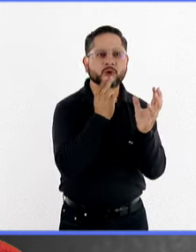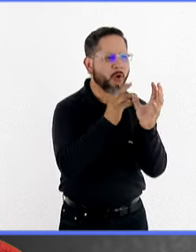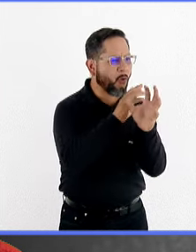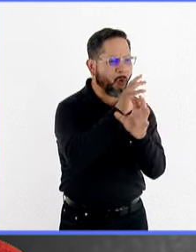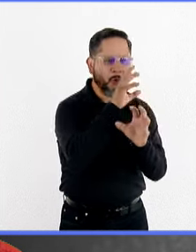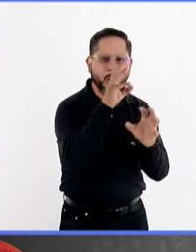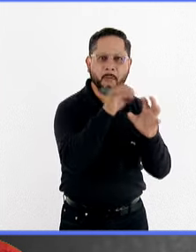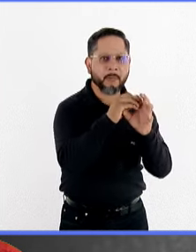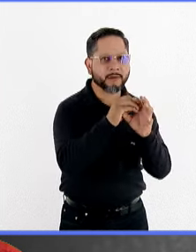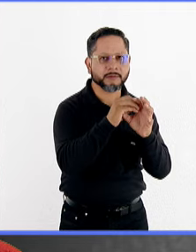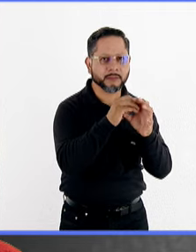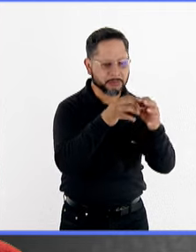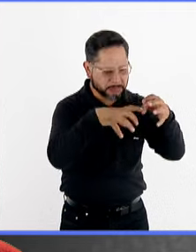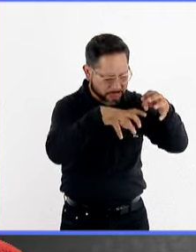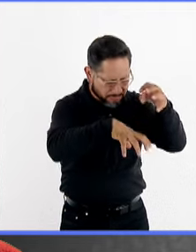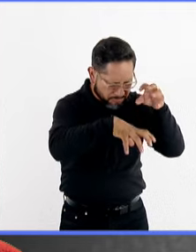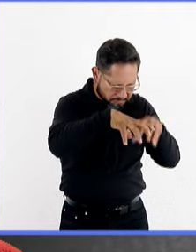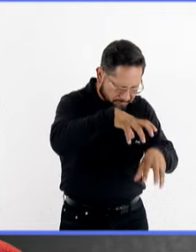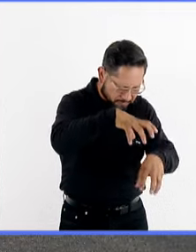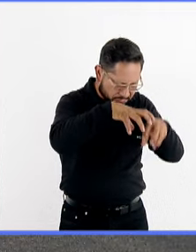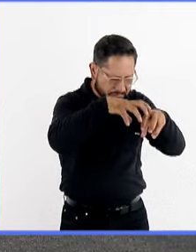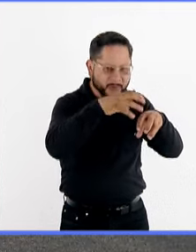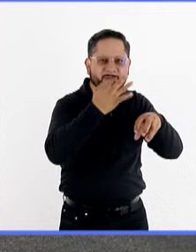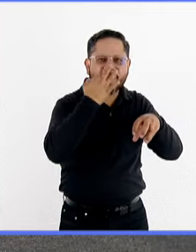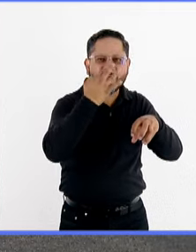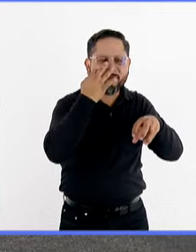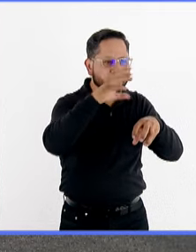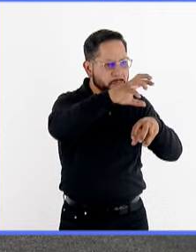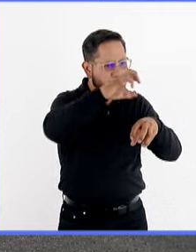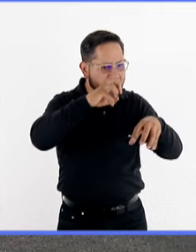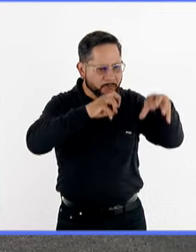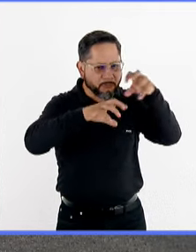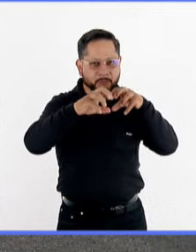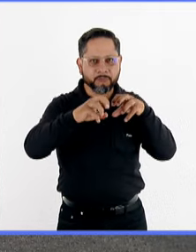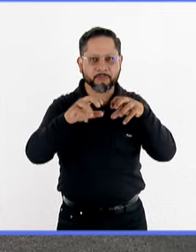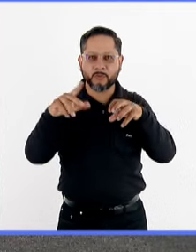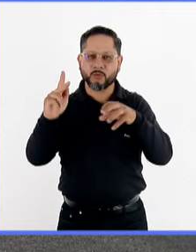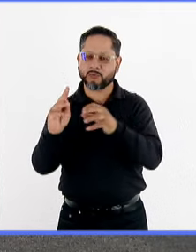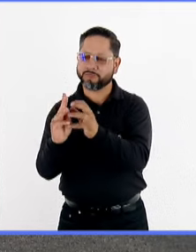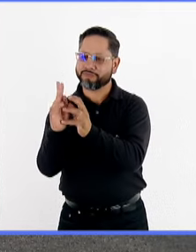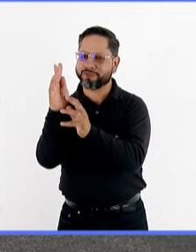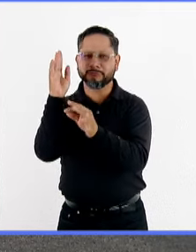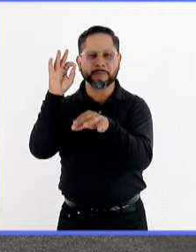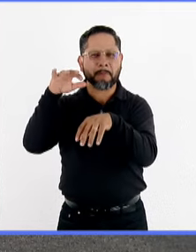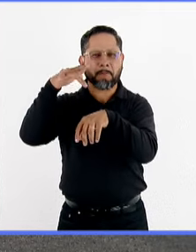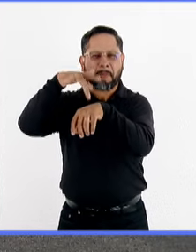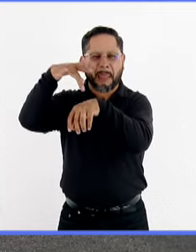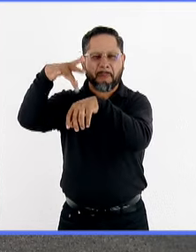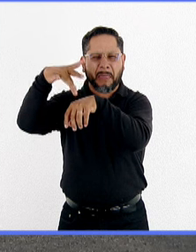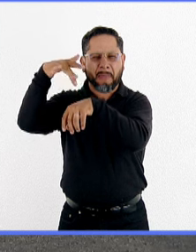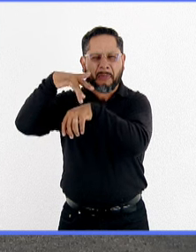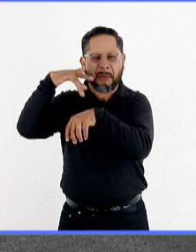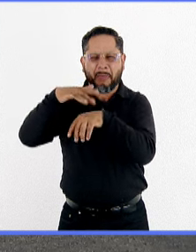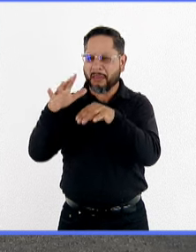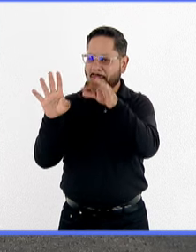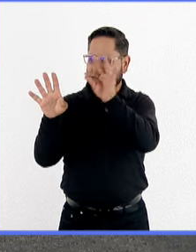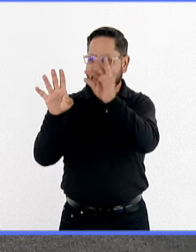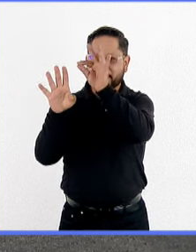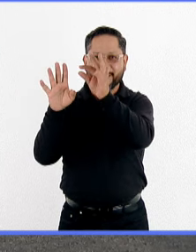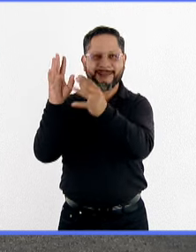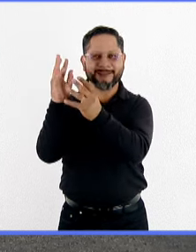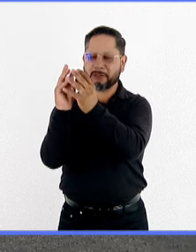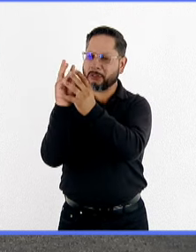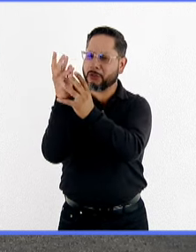hasta las flores mismas. Pero también tenemos una colección de cactáceas, pero también tenemos una colección mucho